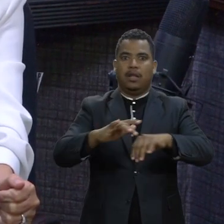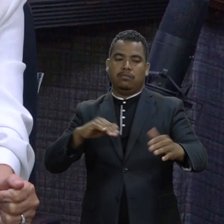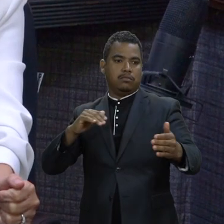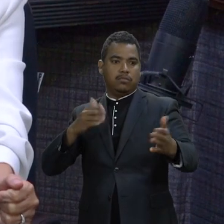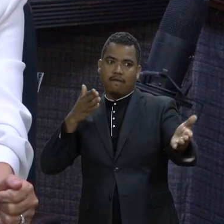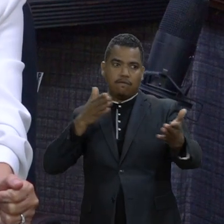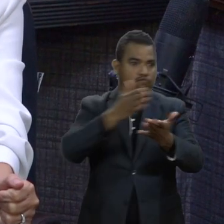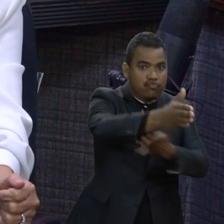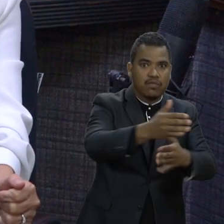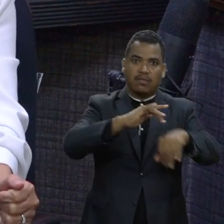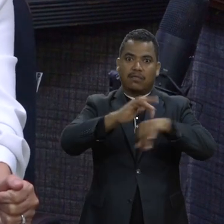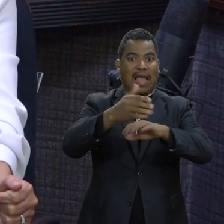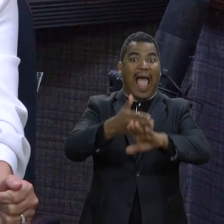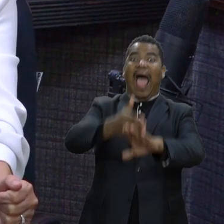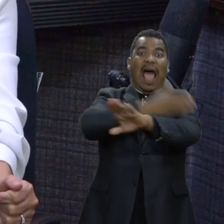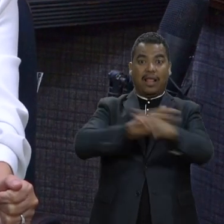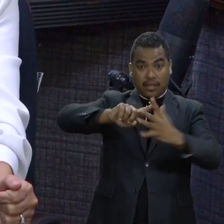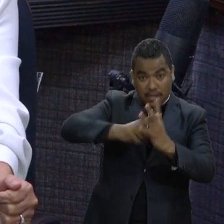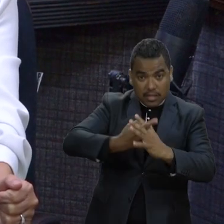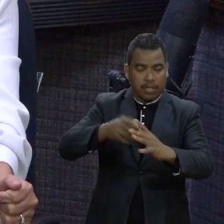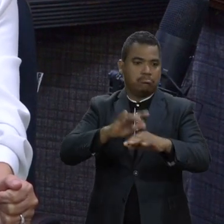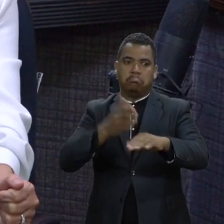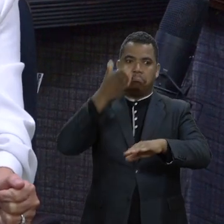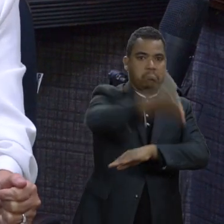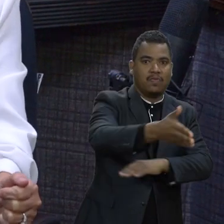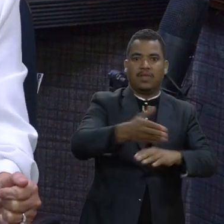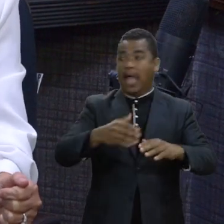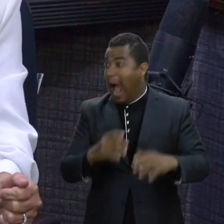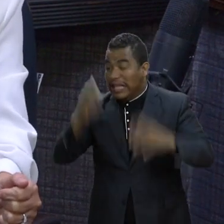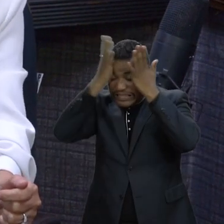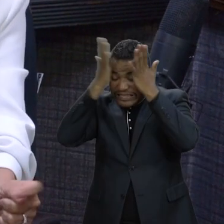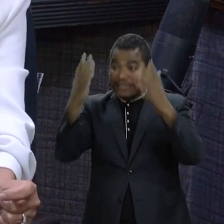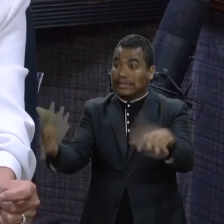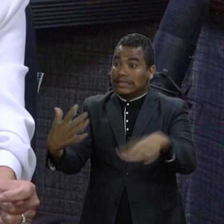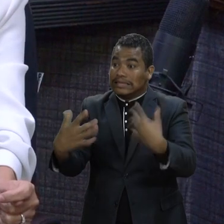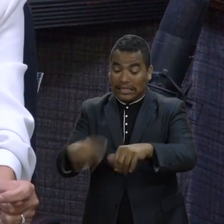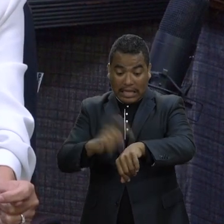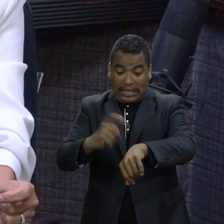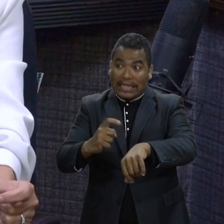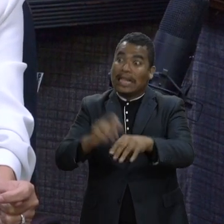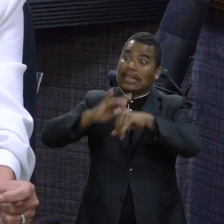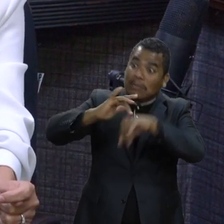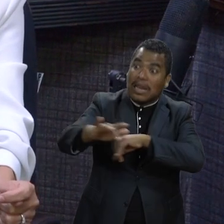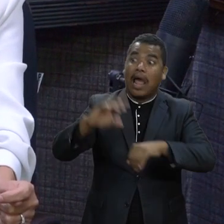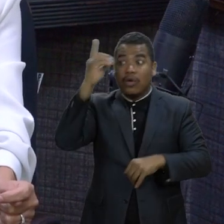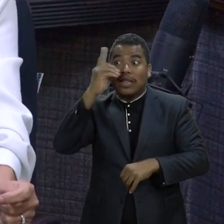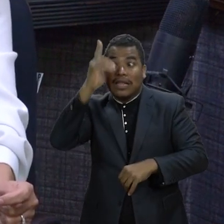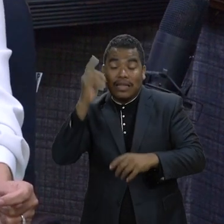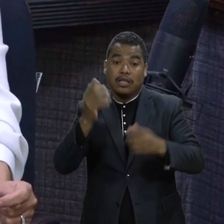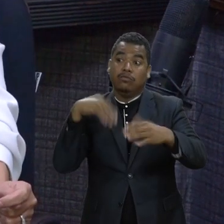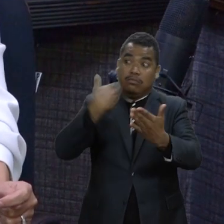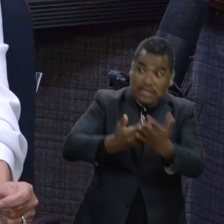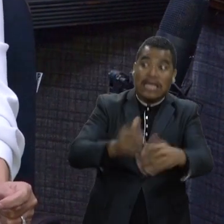yo trabajo y lo que yo me dedico, yo creo que ellos no aguantarían tal vez la presión que yo les meto. Porque ellos saben que esa presión es porque